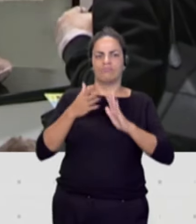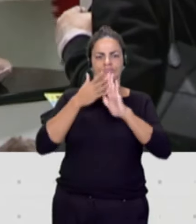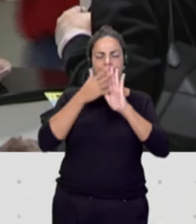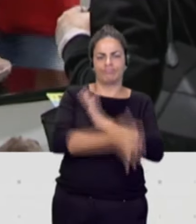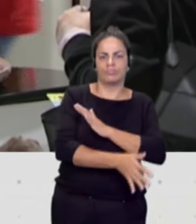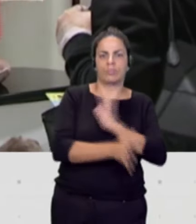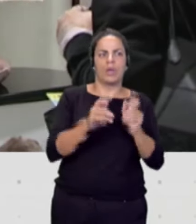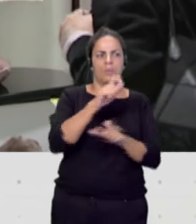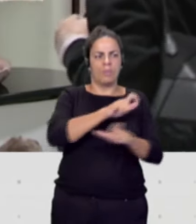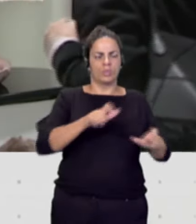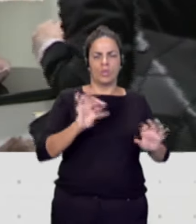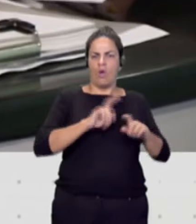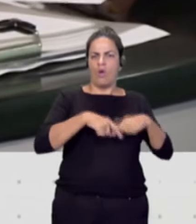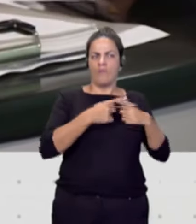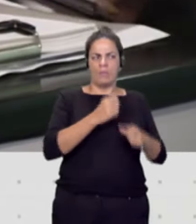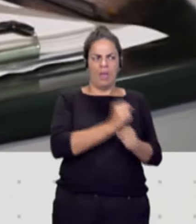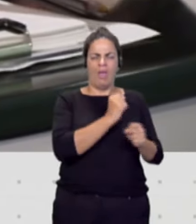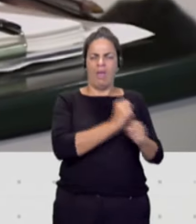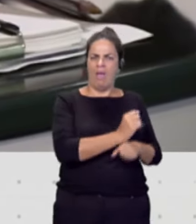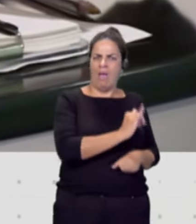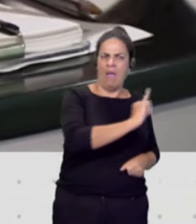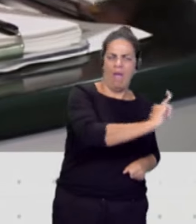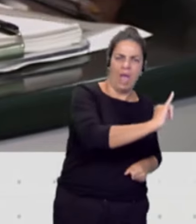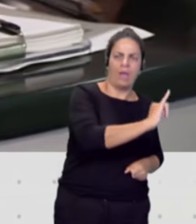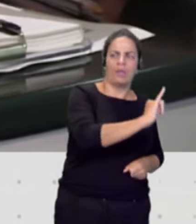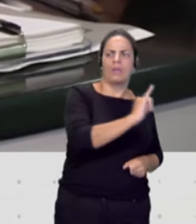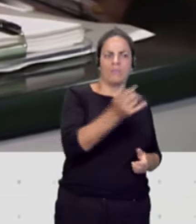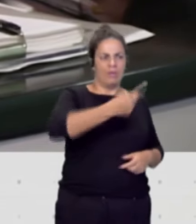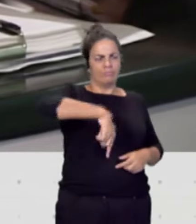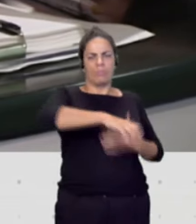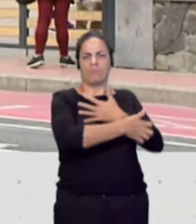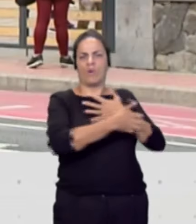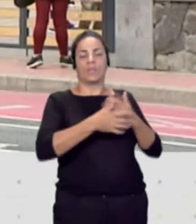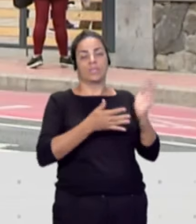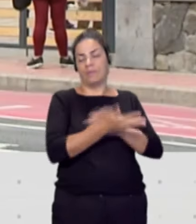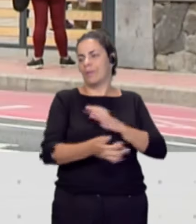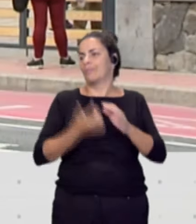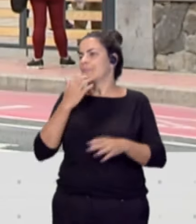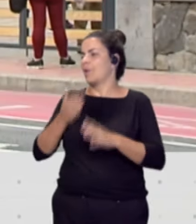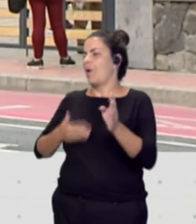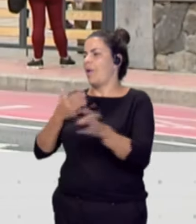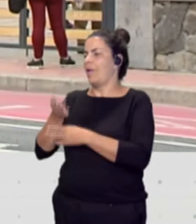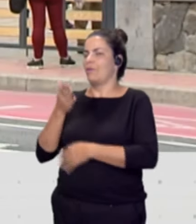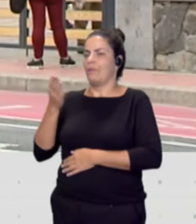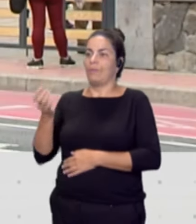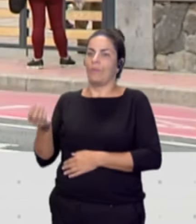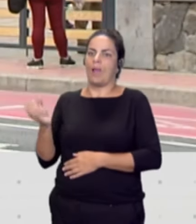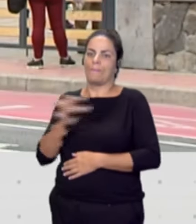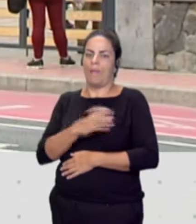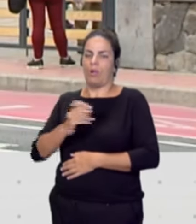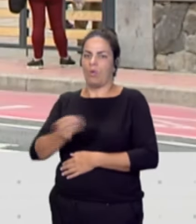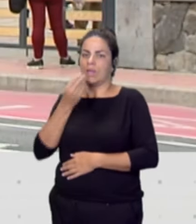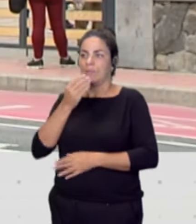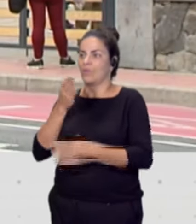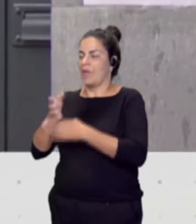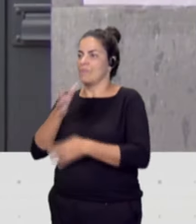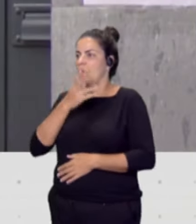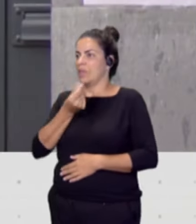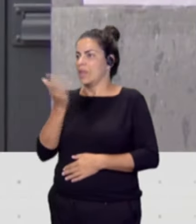que ni siquiera están acudiendo a los bancos de alimentos porque no tengan forma de comprar el alimento, sino simplemente porque no llegan, porque